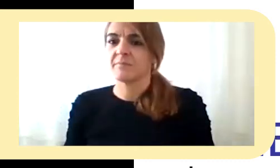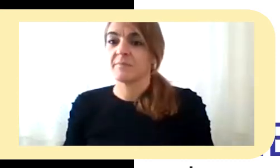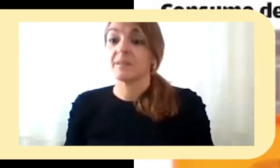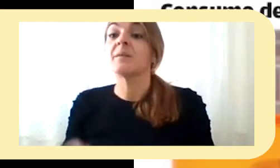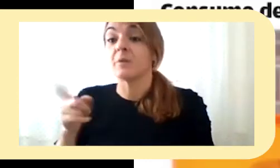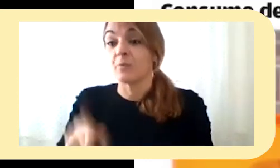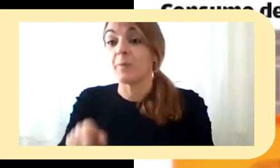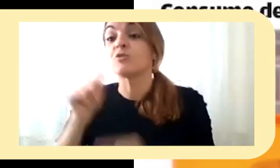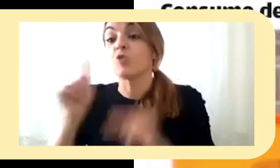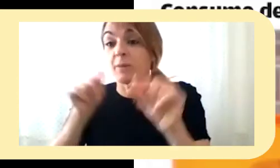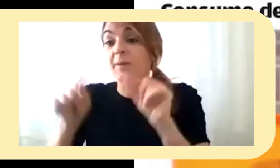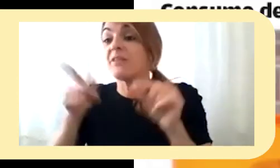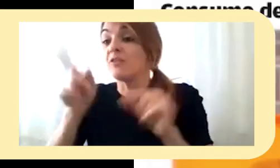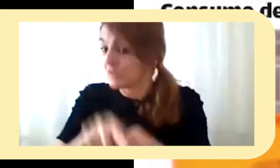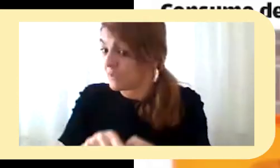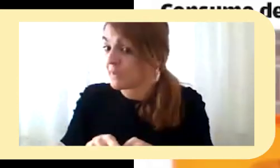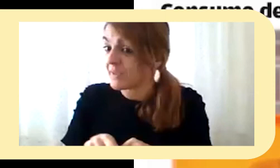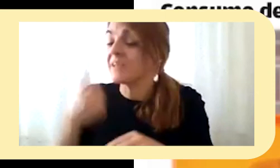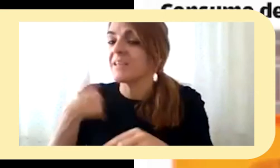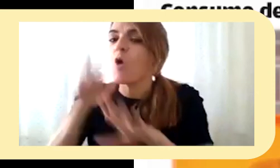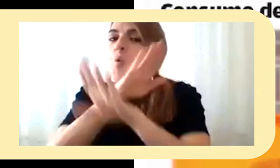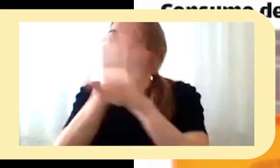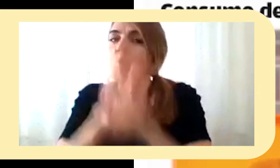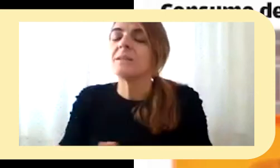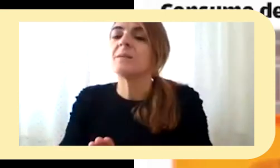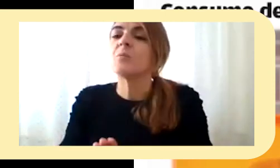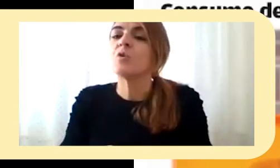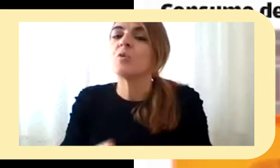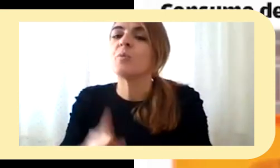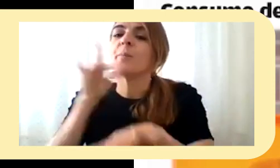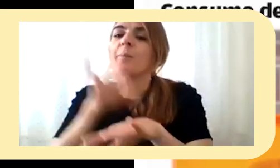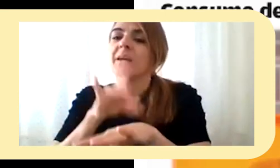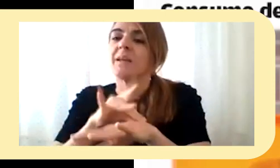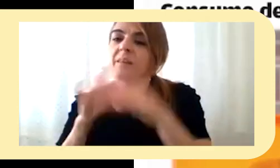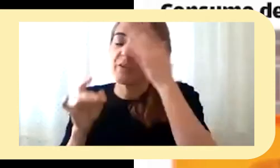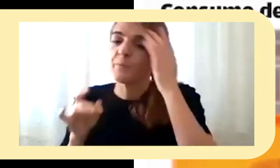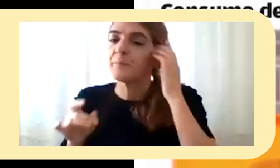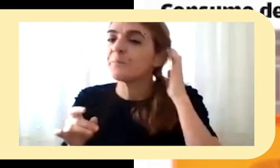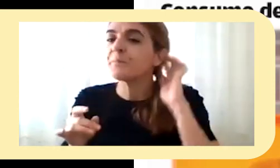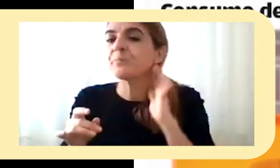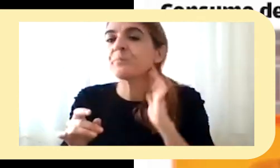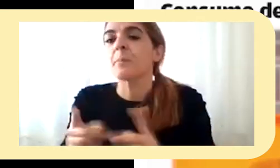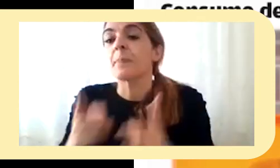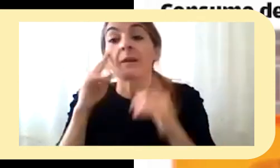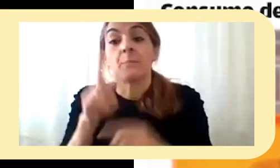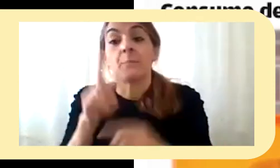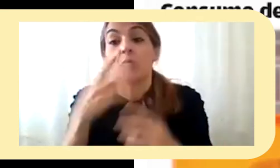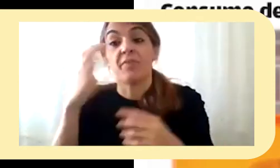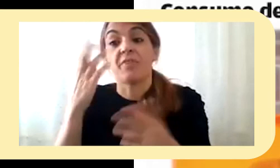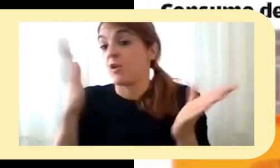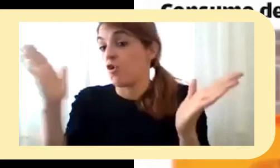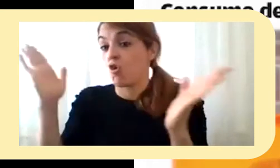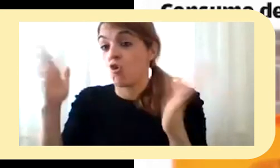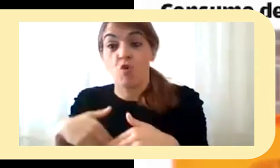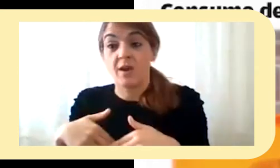Y por último, una pincelada sobre medicalización. Cuando nos ha faltado tanta ciencia para saber qué les está pasando y por